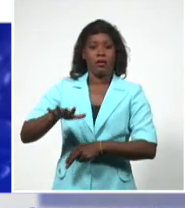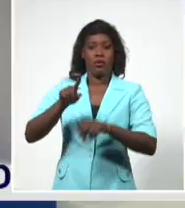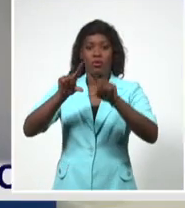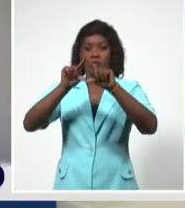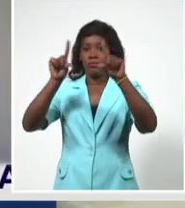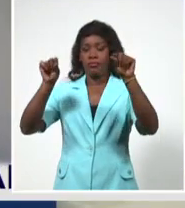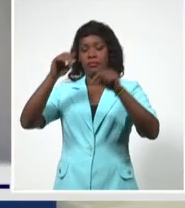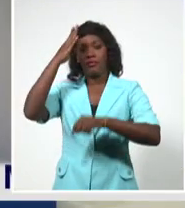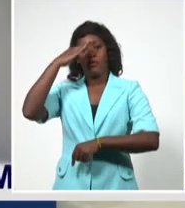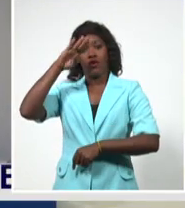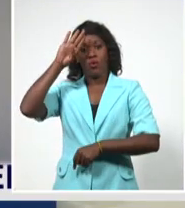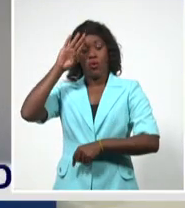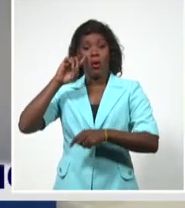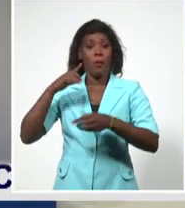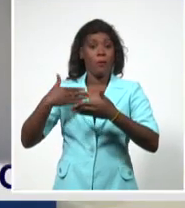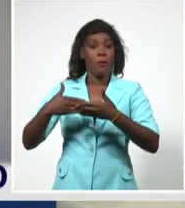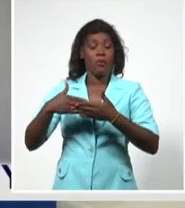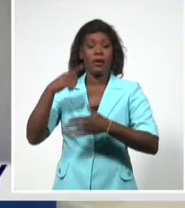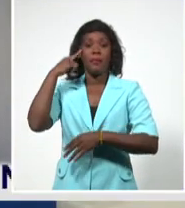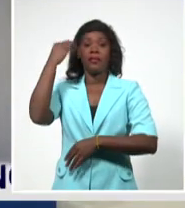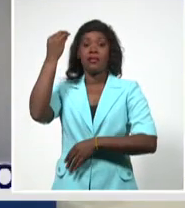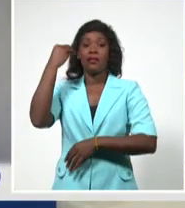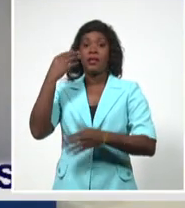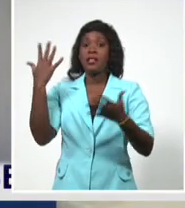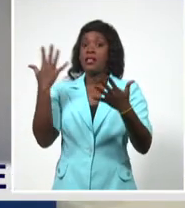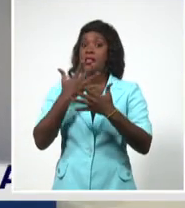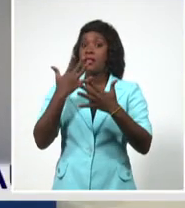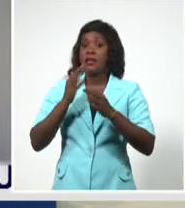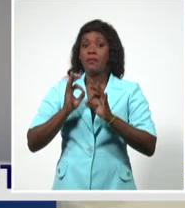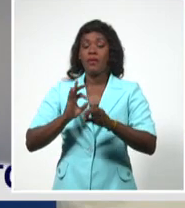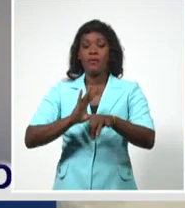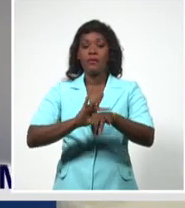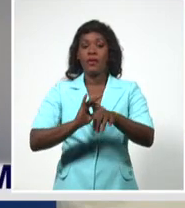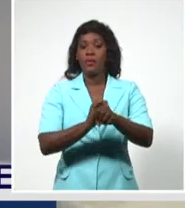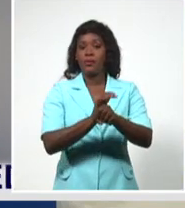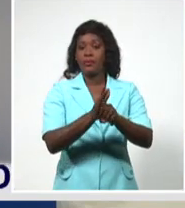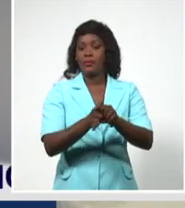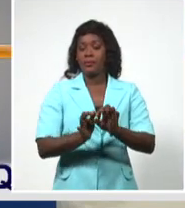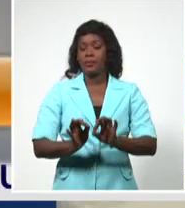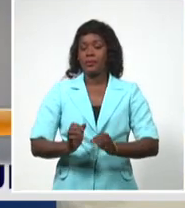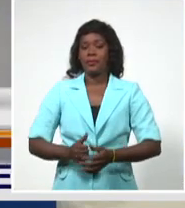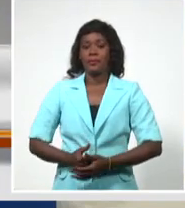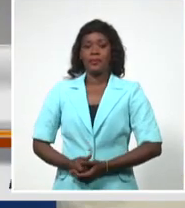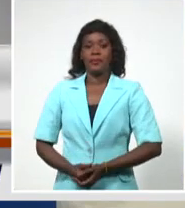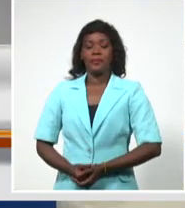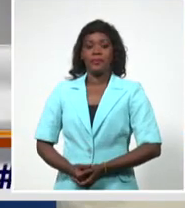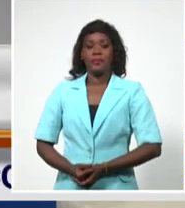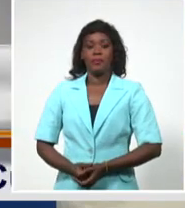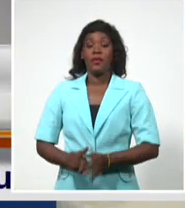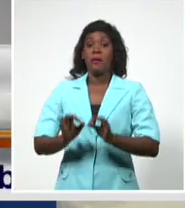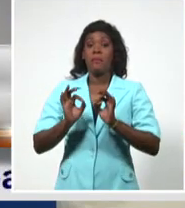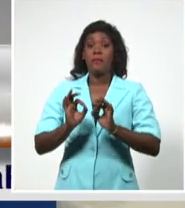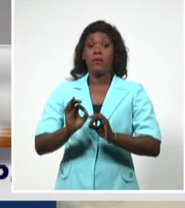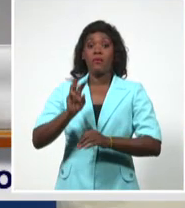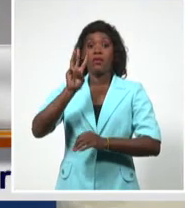392.785 test diagnósticos realizados en la isla para detectar la pandemia. De los